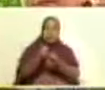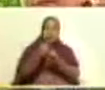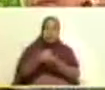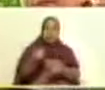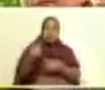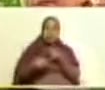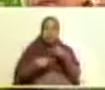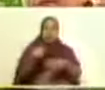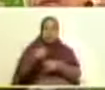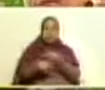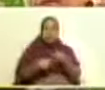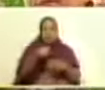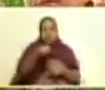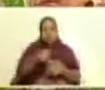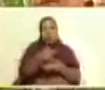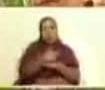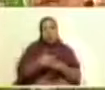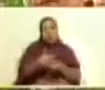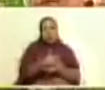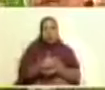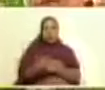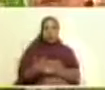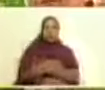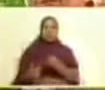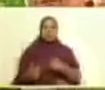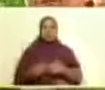del proceso de este gobierno.